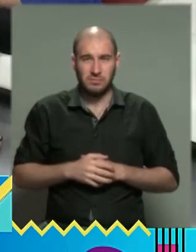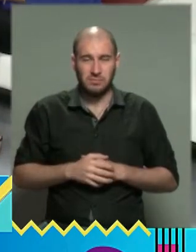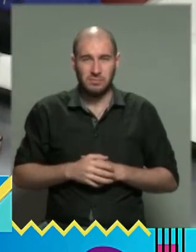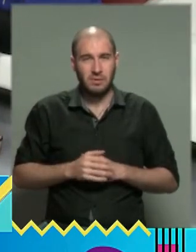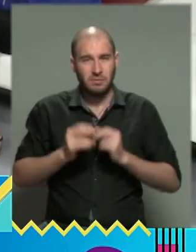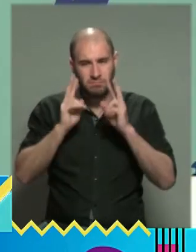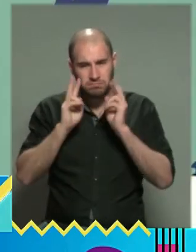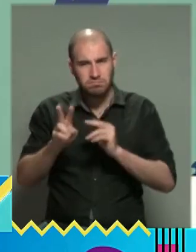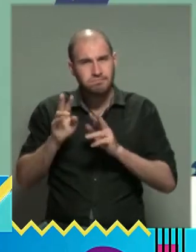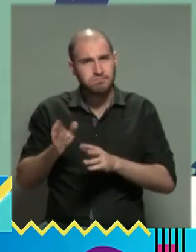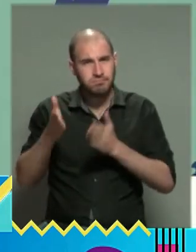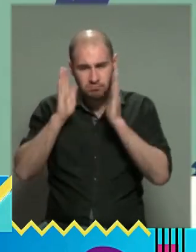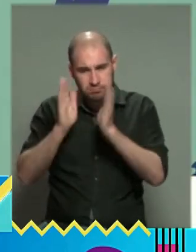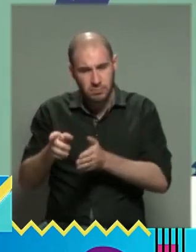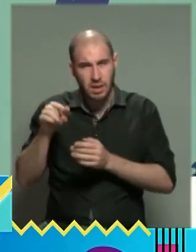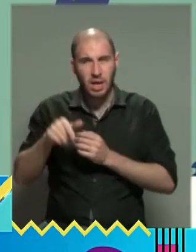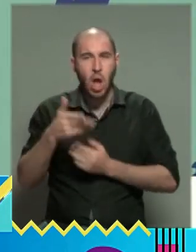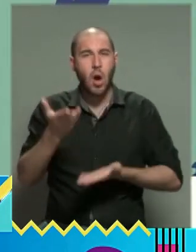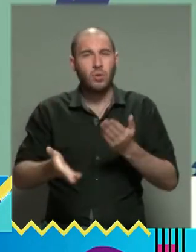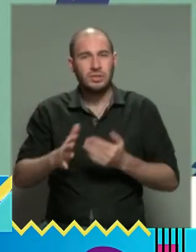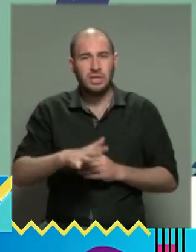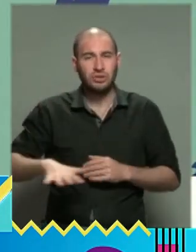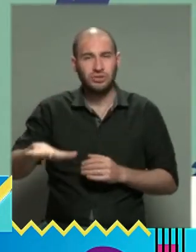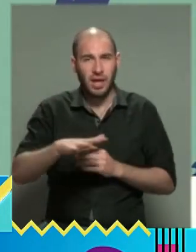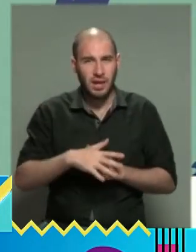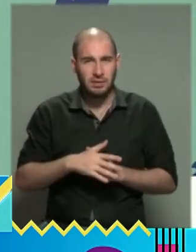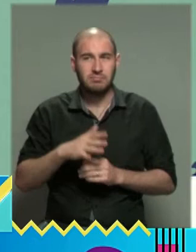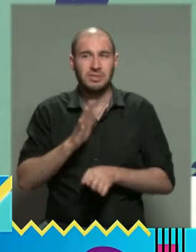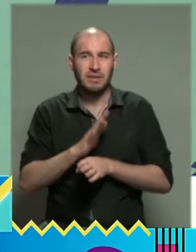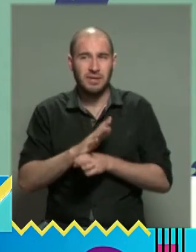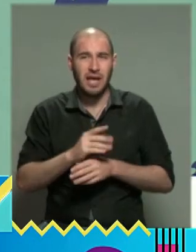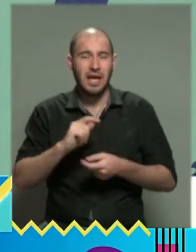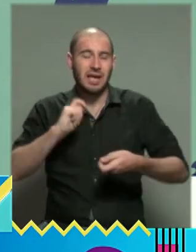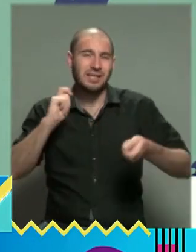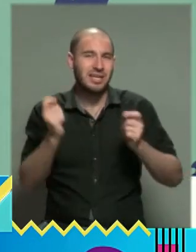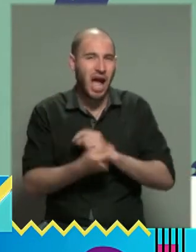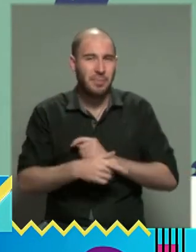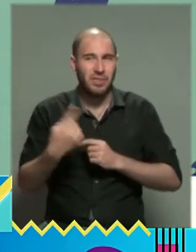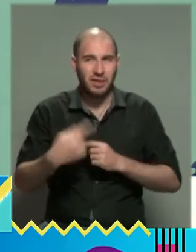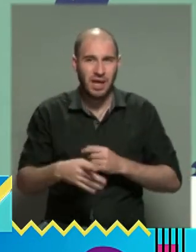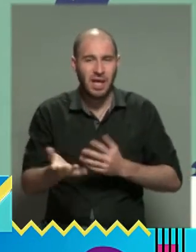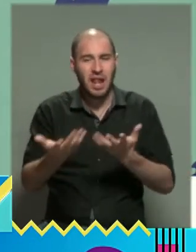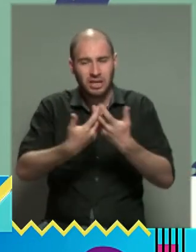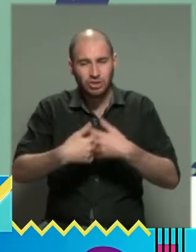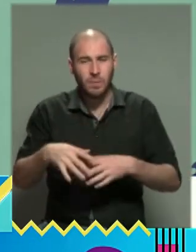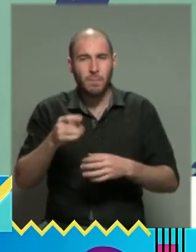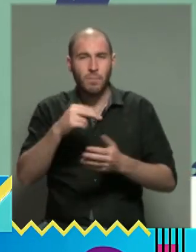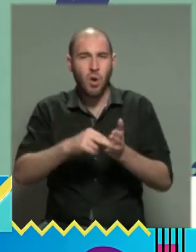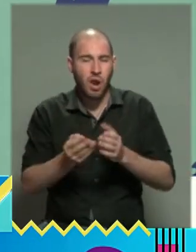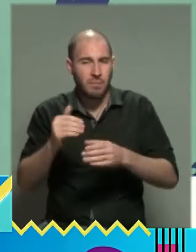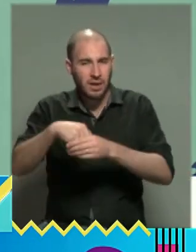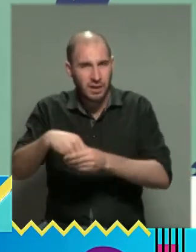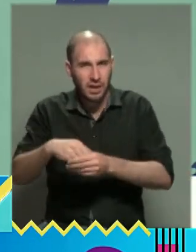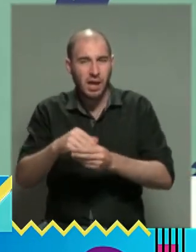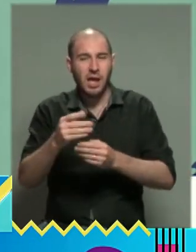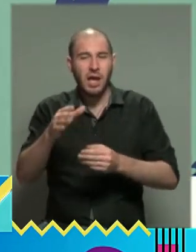Empezar a mirar y empezar a decir que justicia social es que el cambio tiene que venir por involucrarnos en la problemática, por